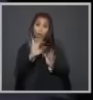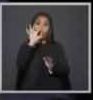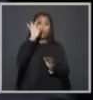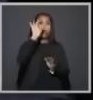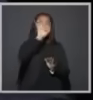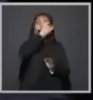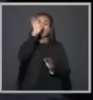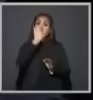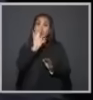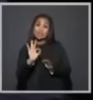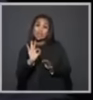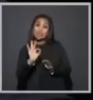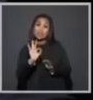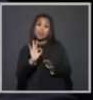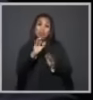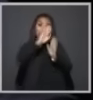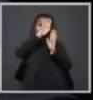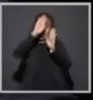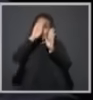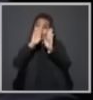robo de vehículo con violencia,